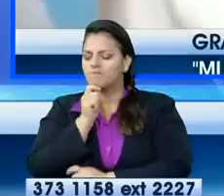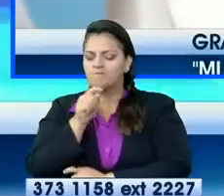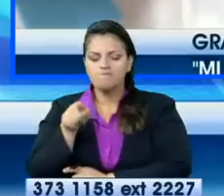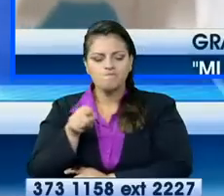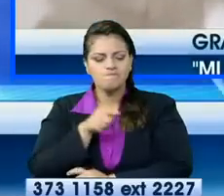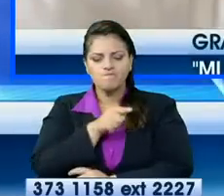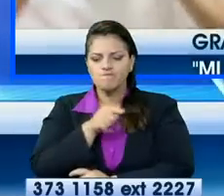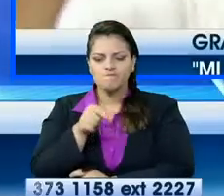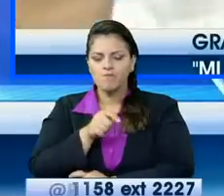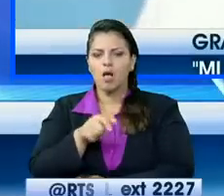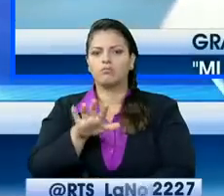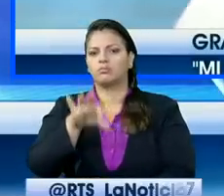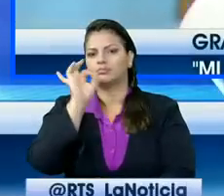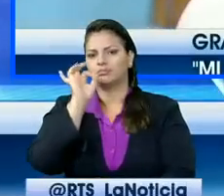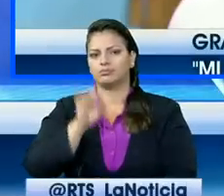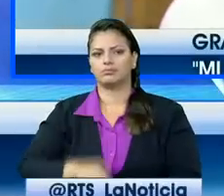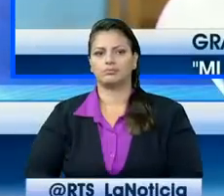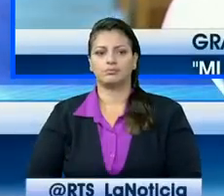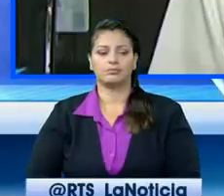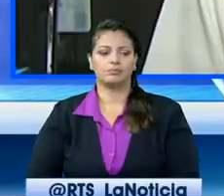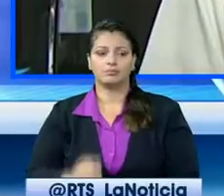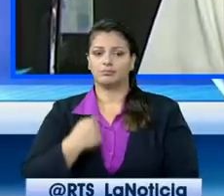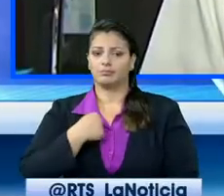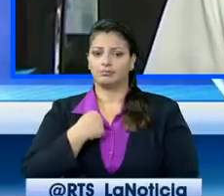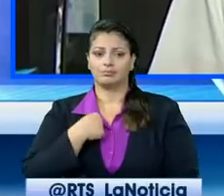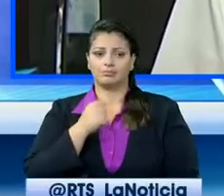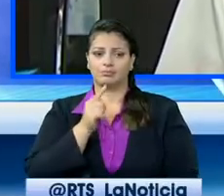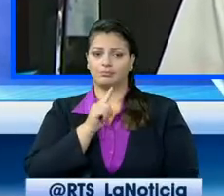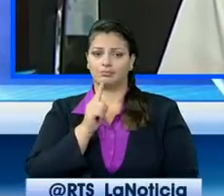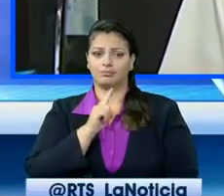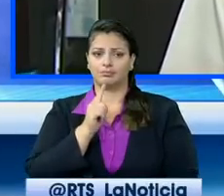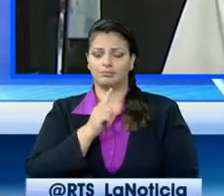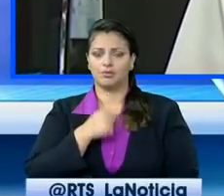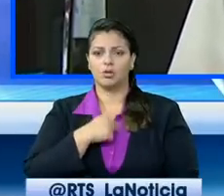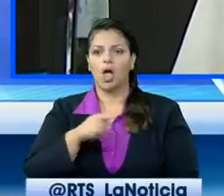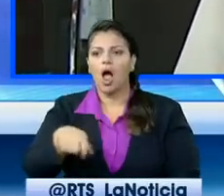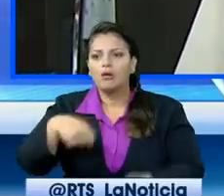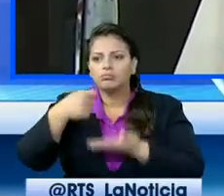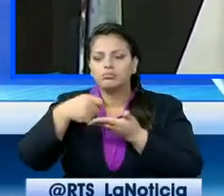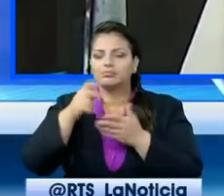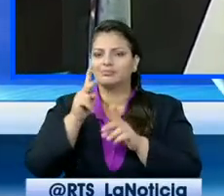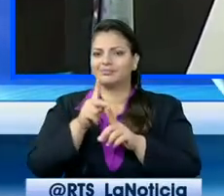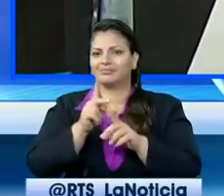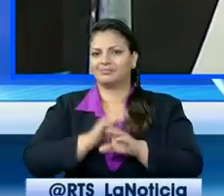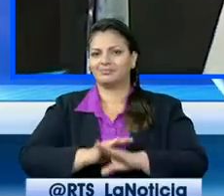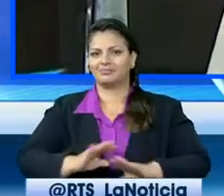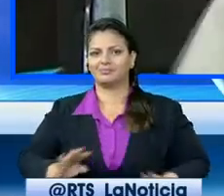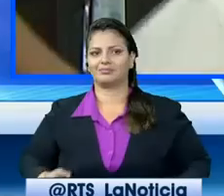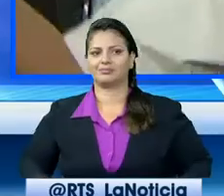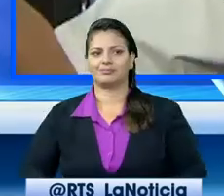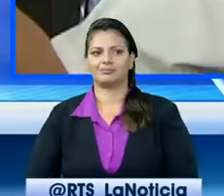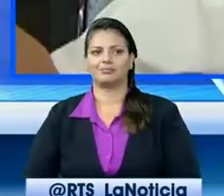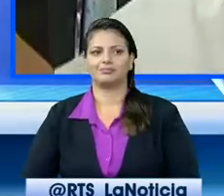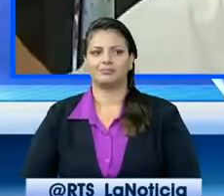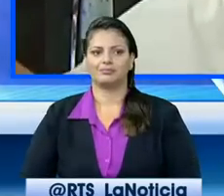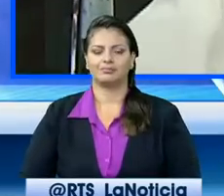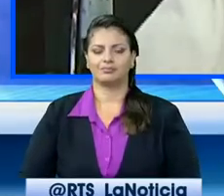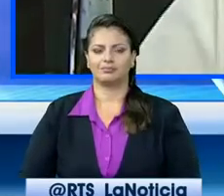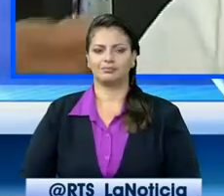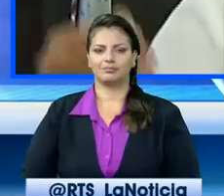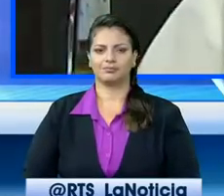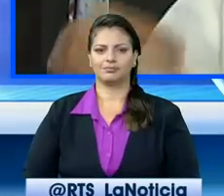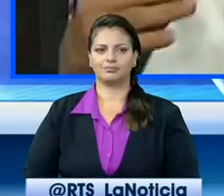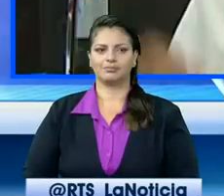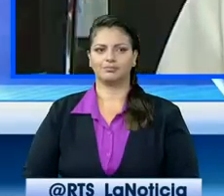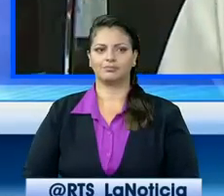¿Cómo no? No tenemos este, perdón, ¿qué dijiste? Ay, zapatero a sus zapatos.